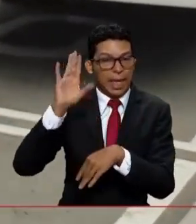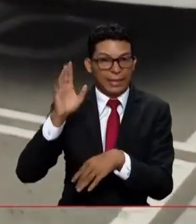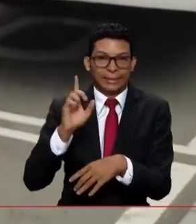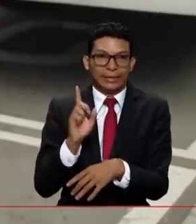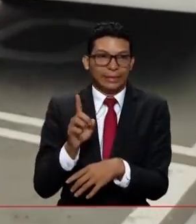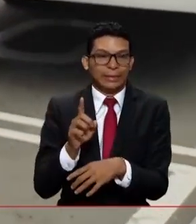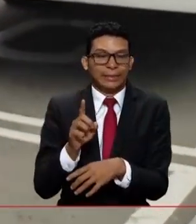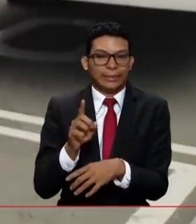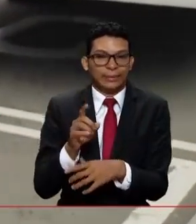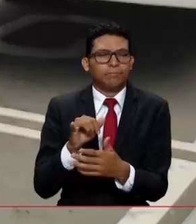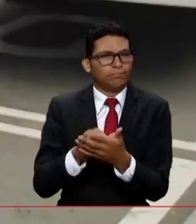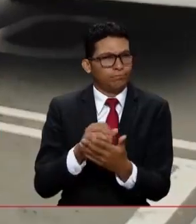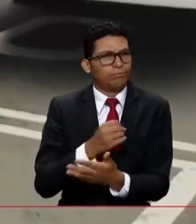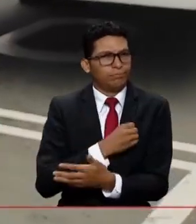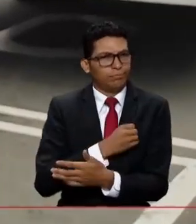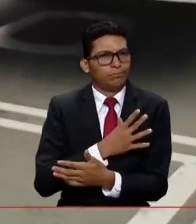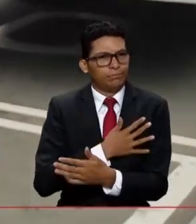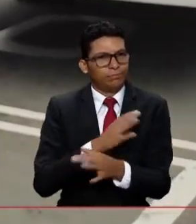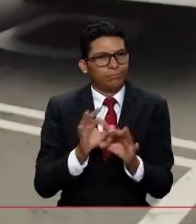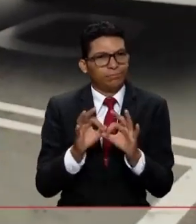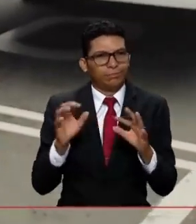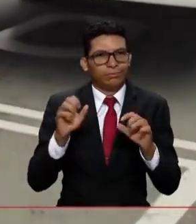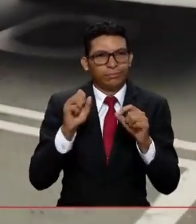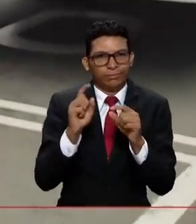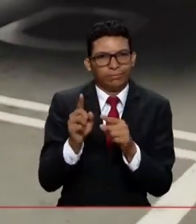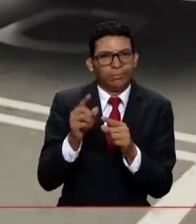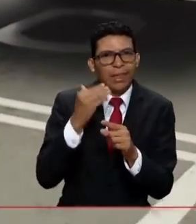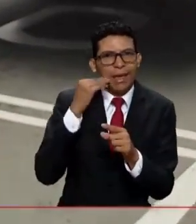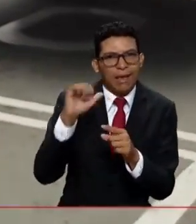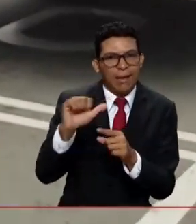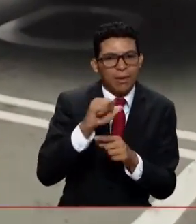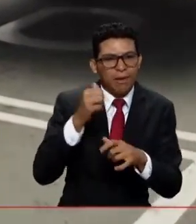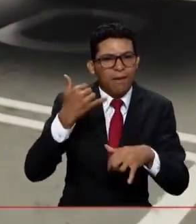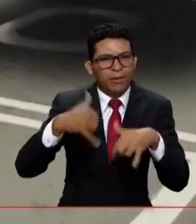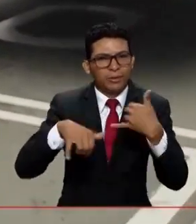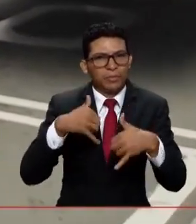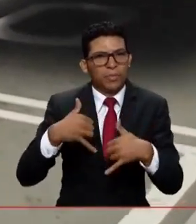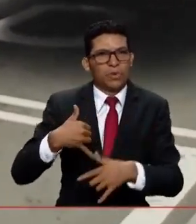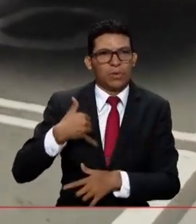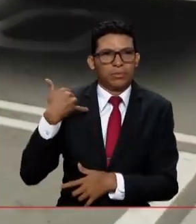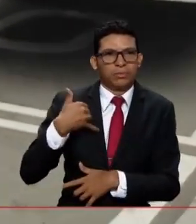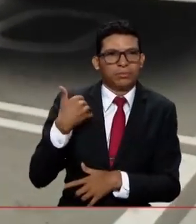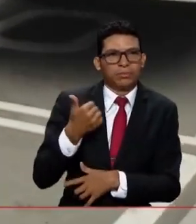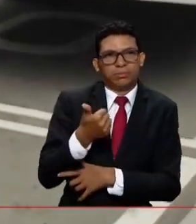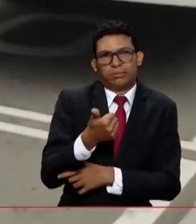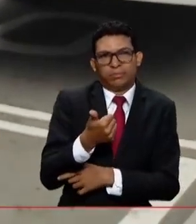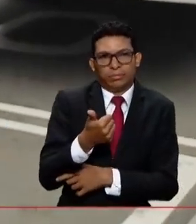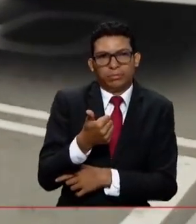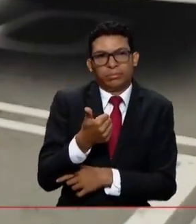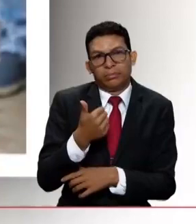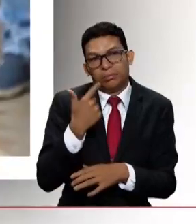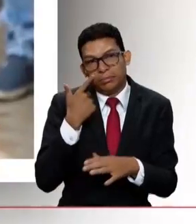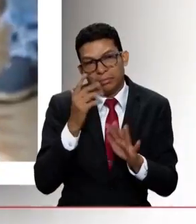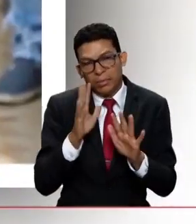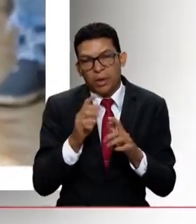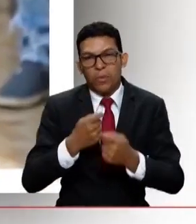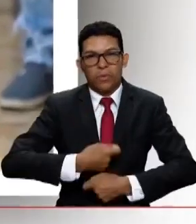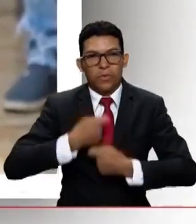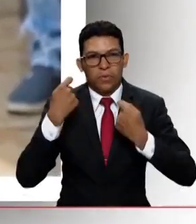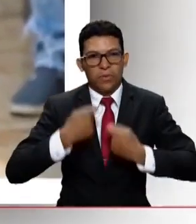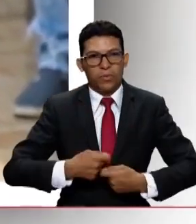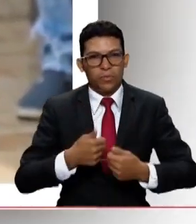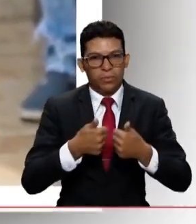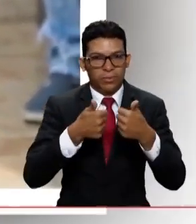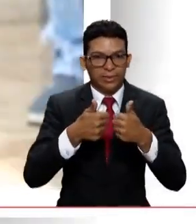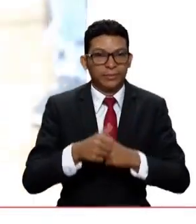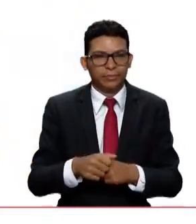Dios, una gran oportunidad para el Caracas Fútbol Club, que son jugadoras jóvenes y bueno, y esperemos hacer un buen papel. No